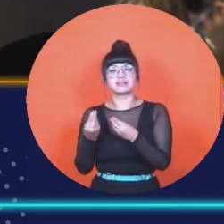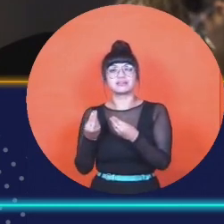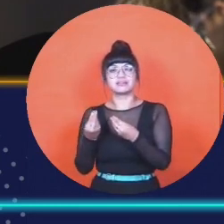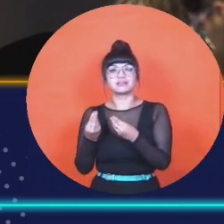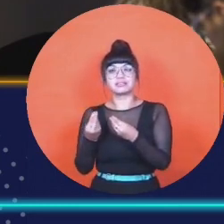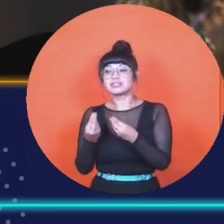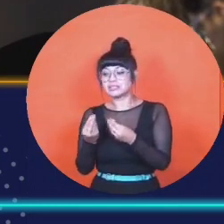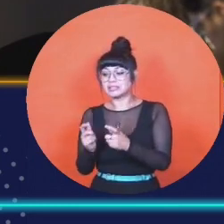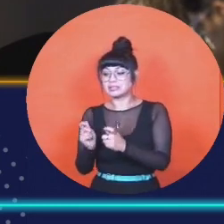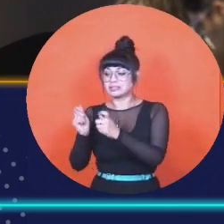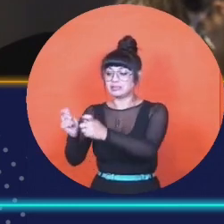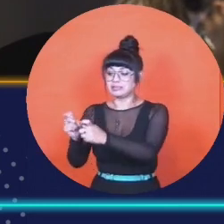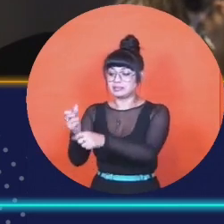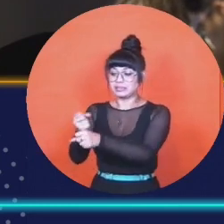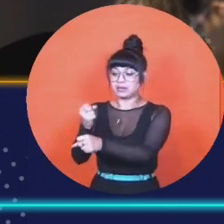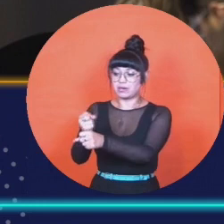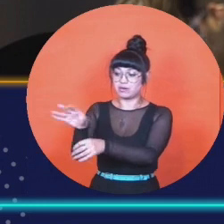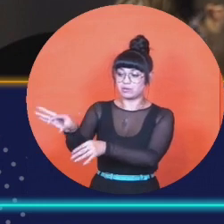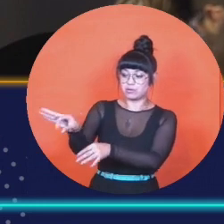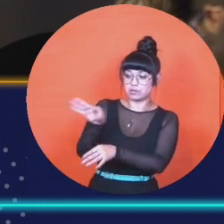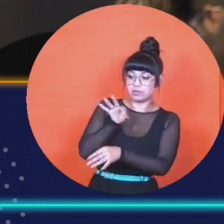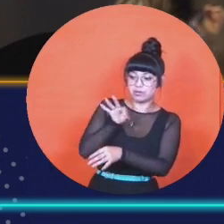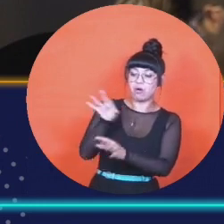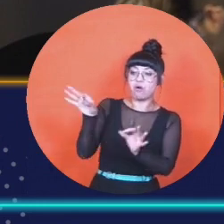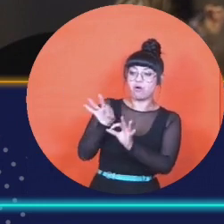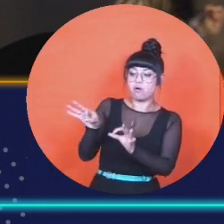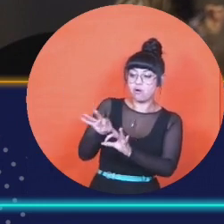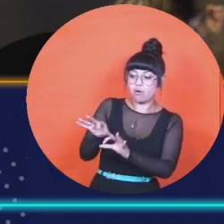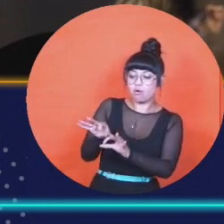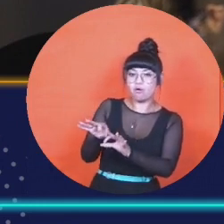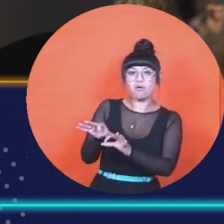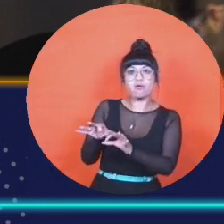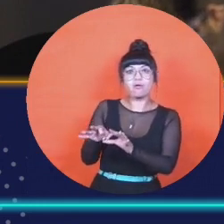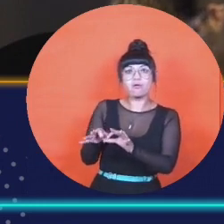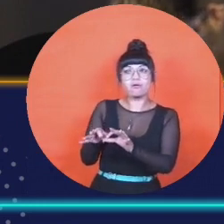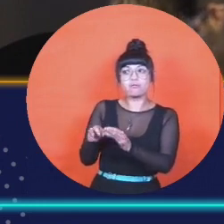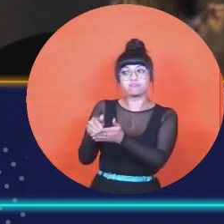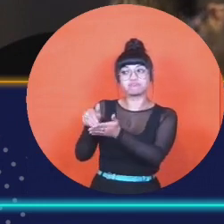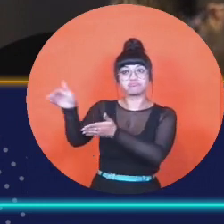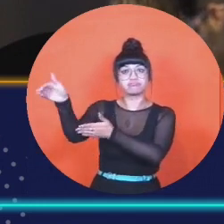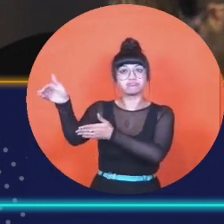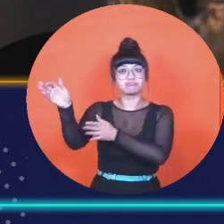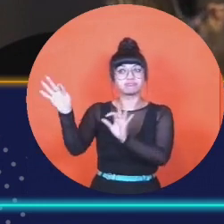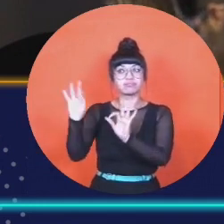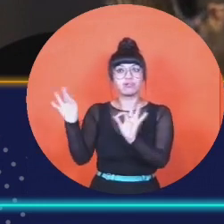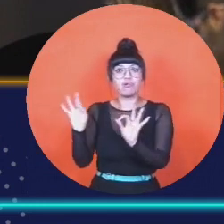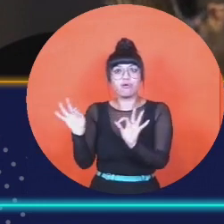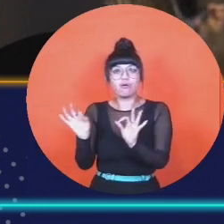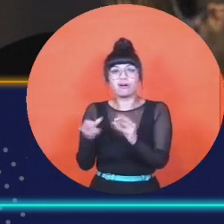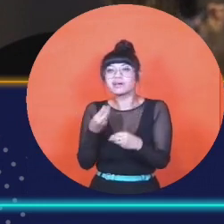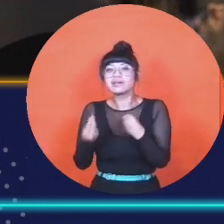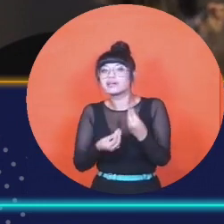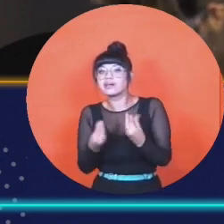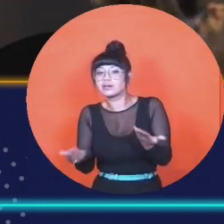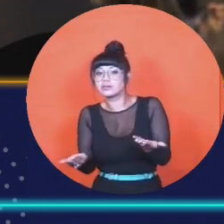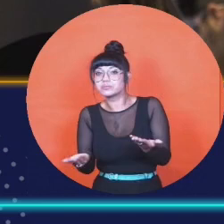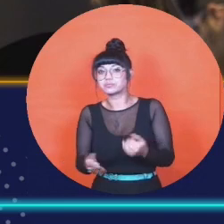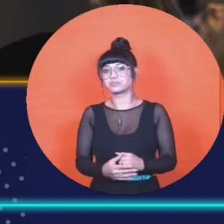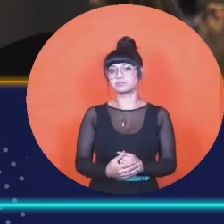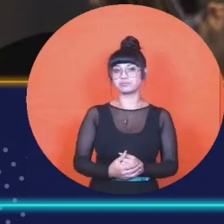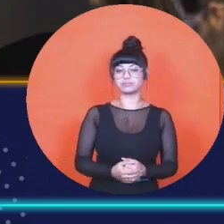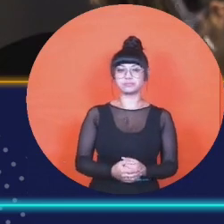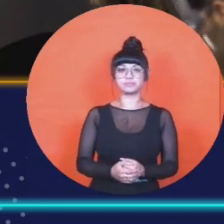¿Colocar en prueba al trabajador o descartarlo de una vez?